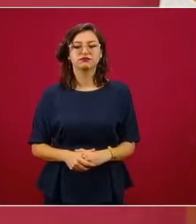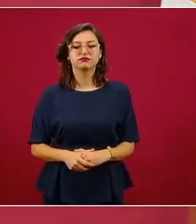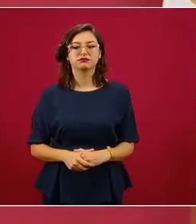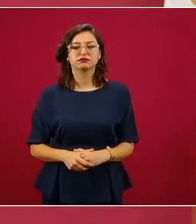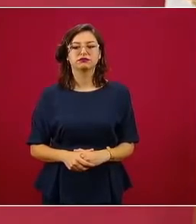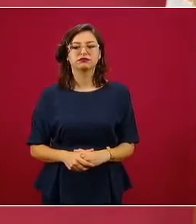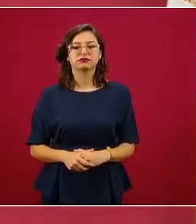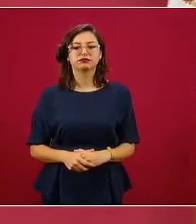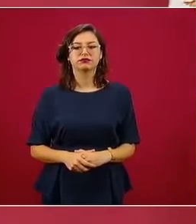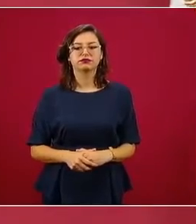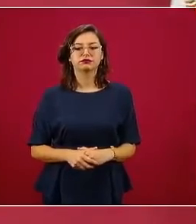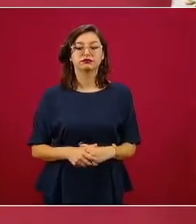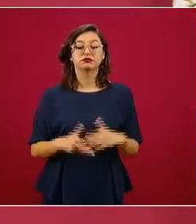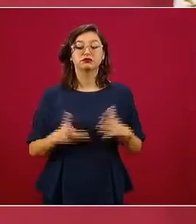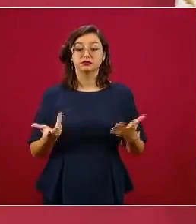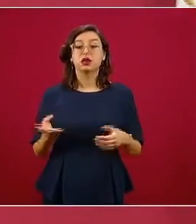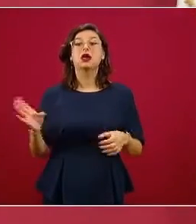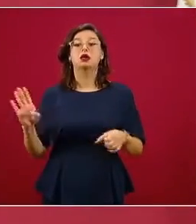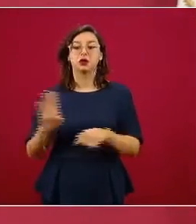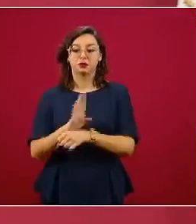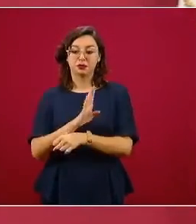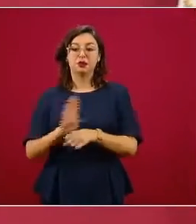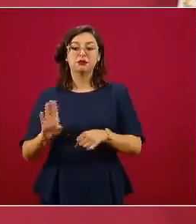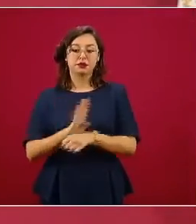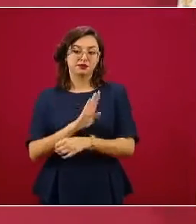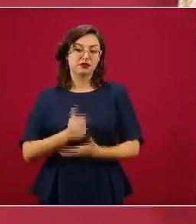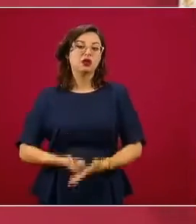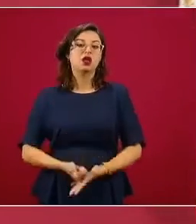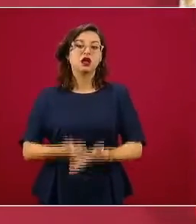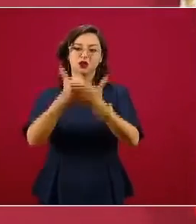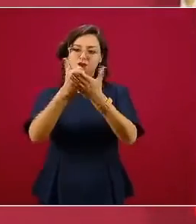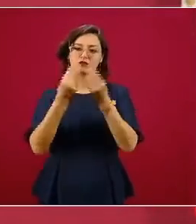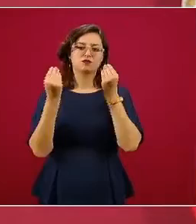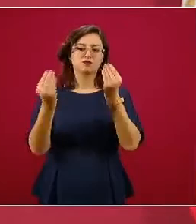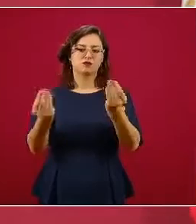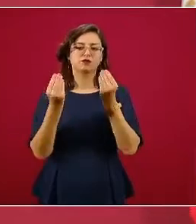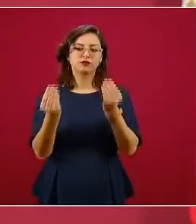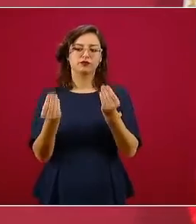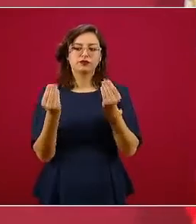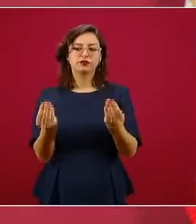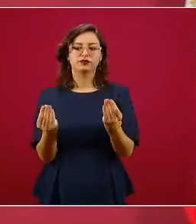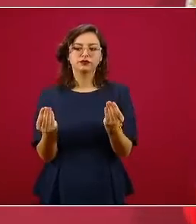Y eso nos ayuda